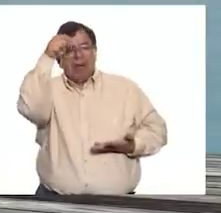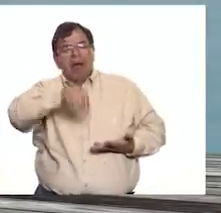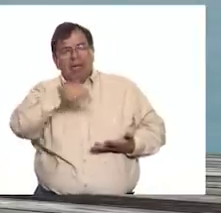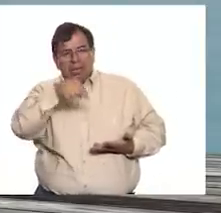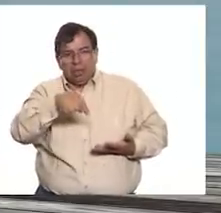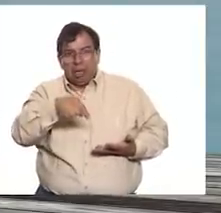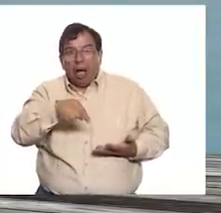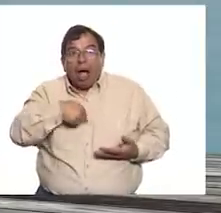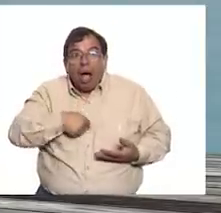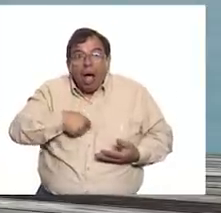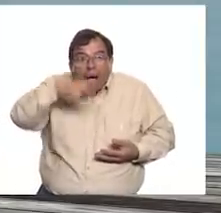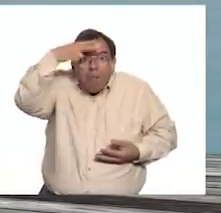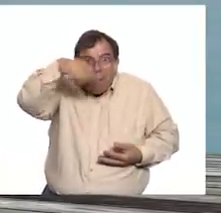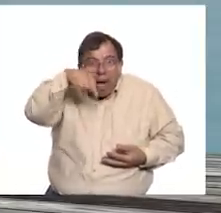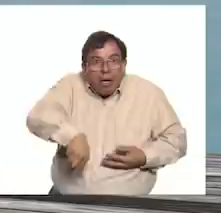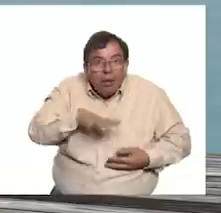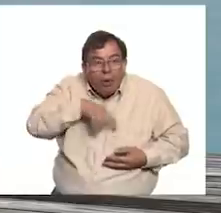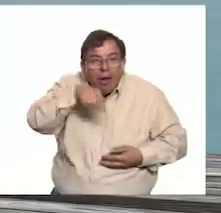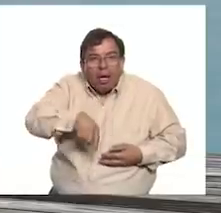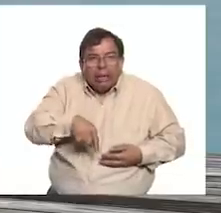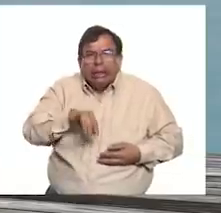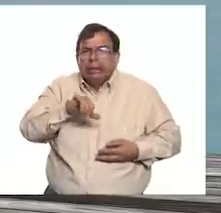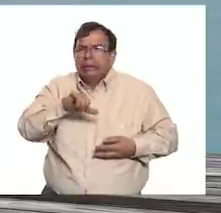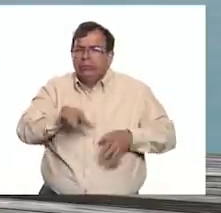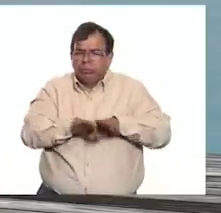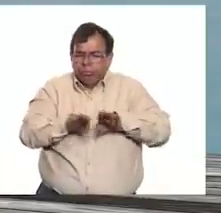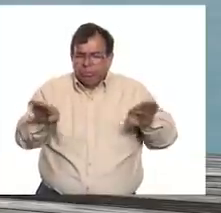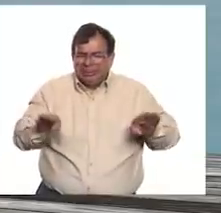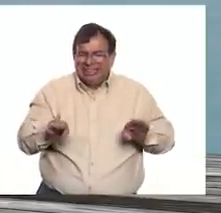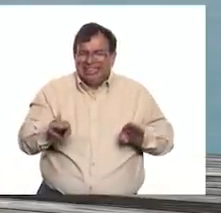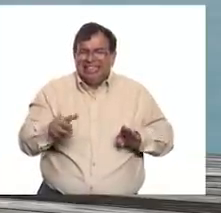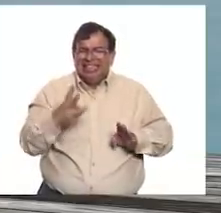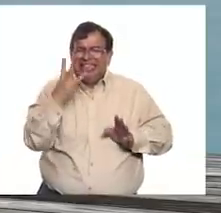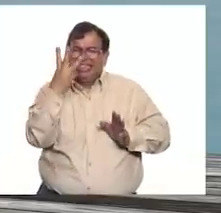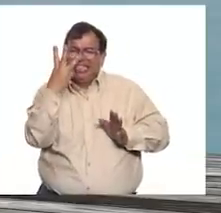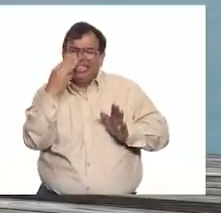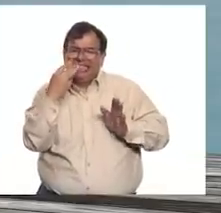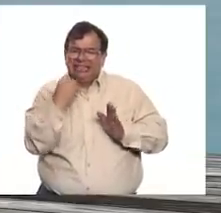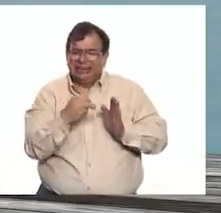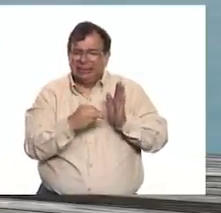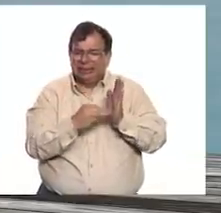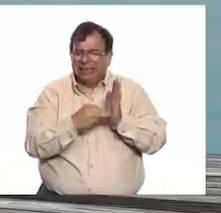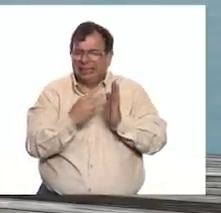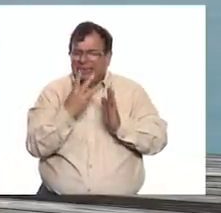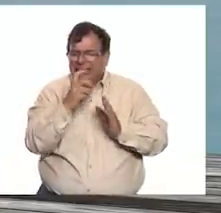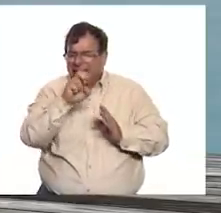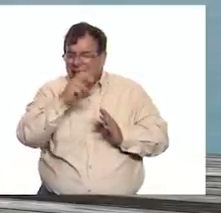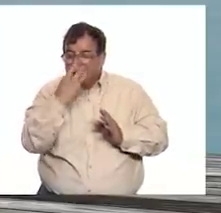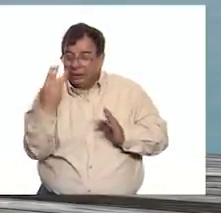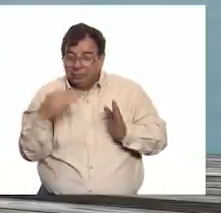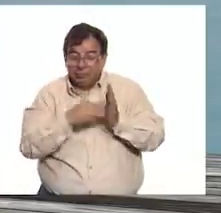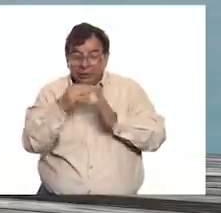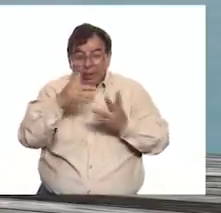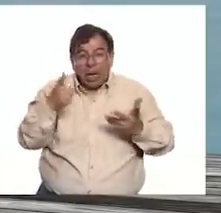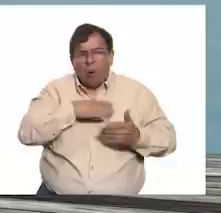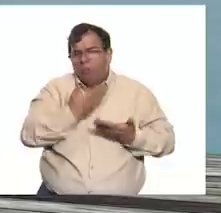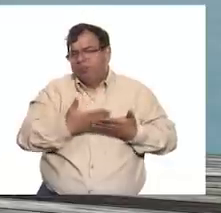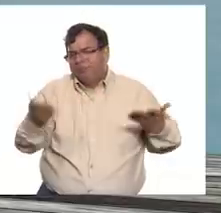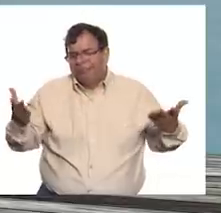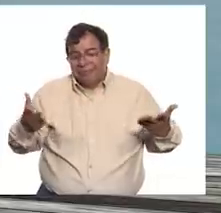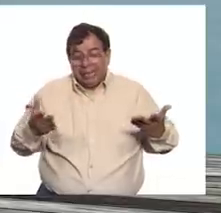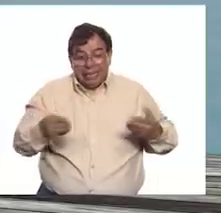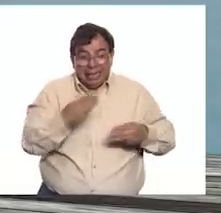mundo está en México? Sí, ocupa 33,000 hectáreas. Si consideramos que una hectárea tiene 10,000